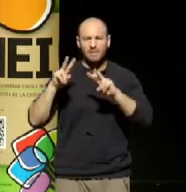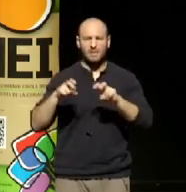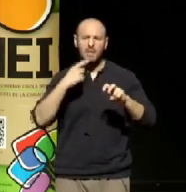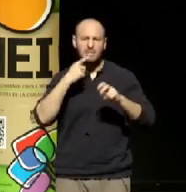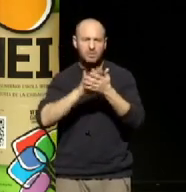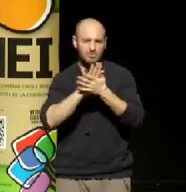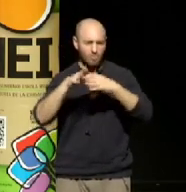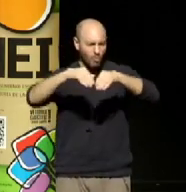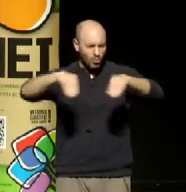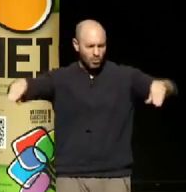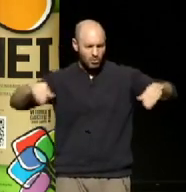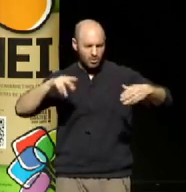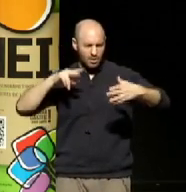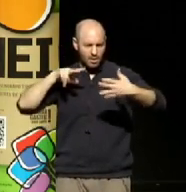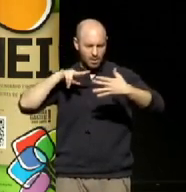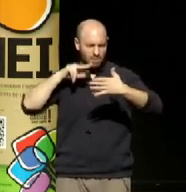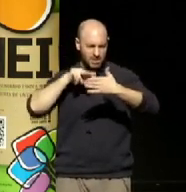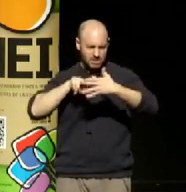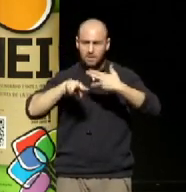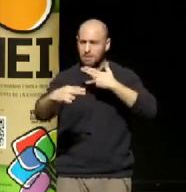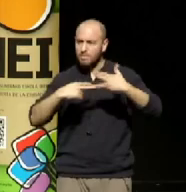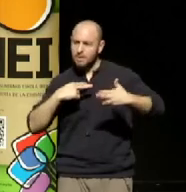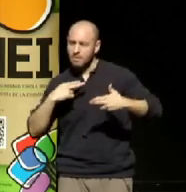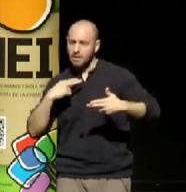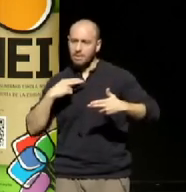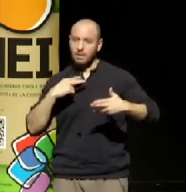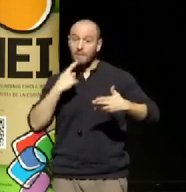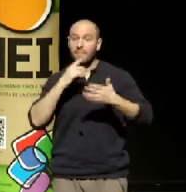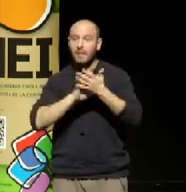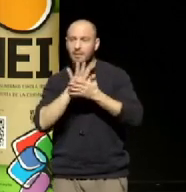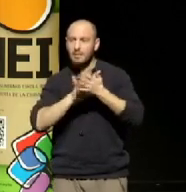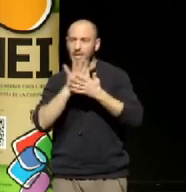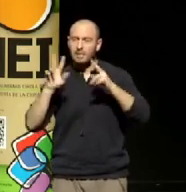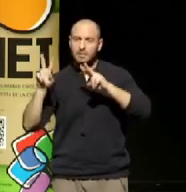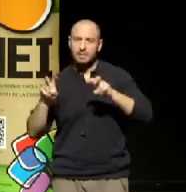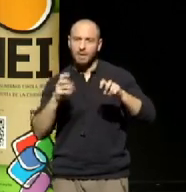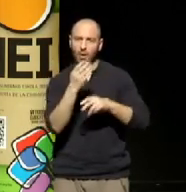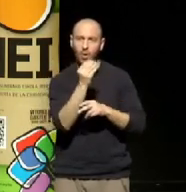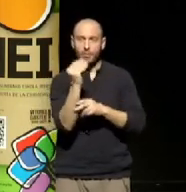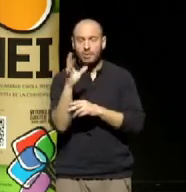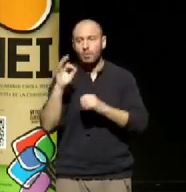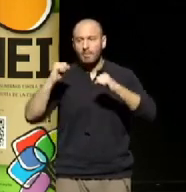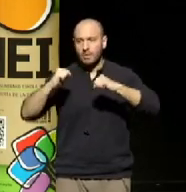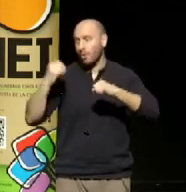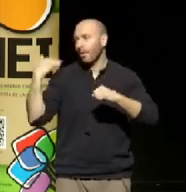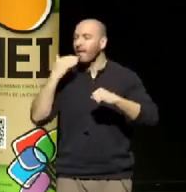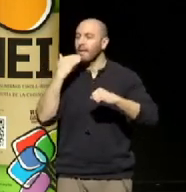habláis un poco del galletazo que se metió en las jóvenes, bueno, ya no tan jóvenes, nacidos entre los 80 y 90,